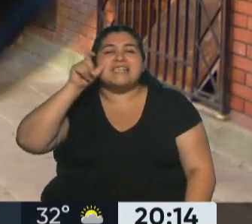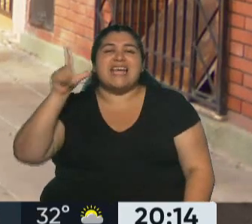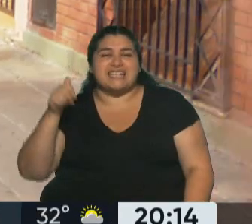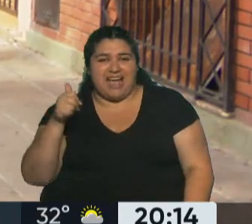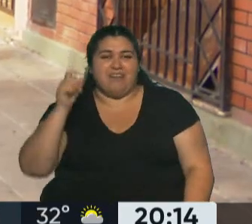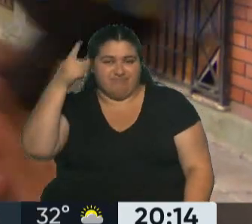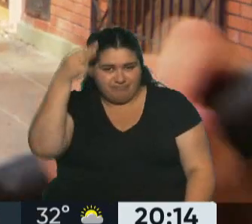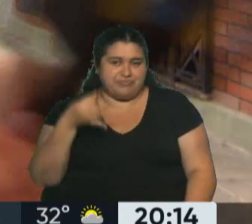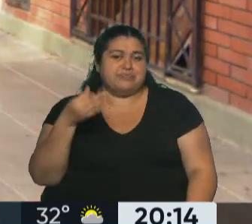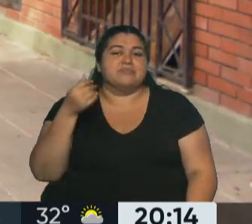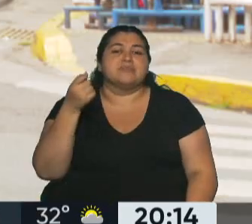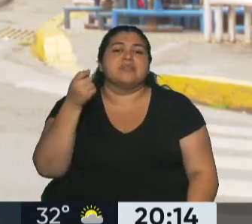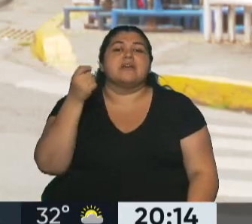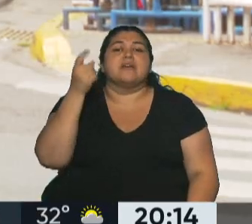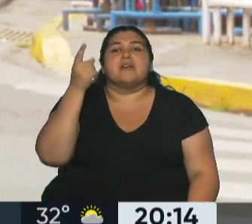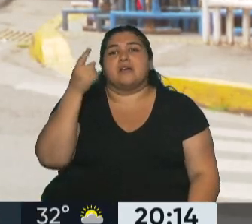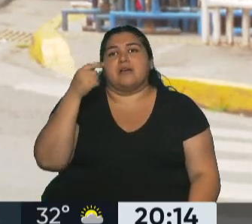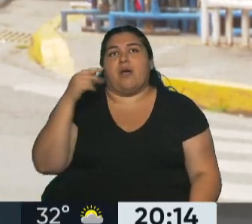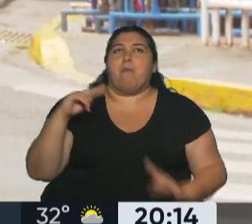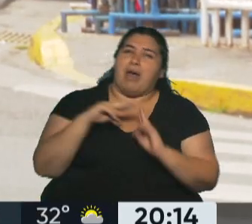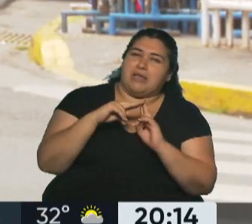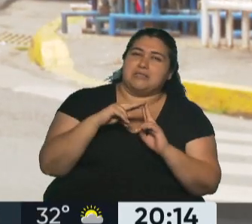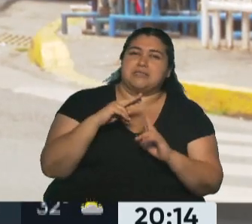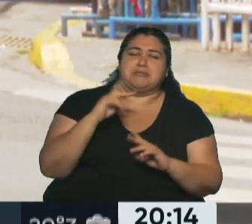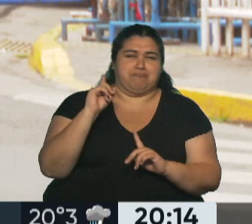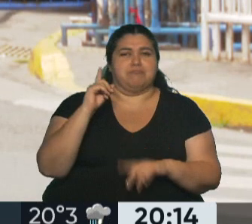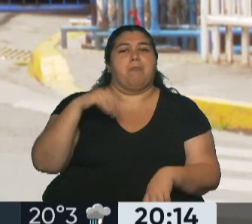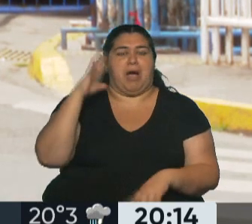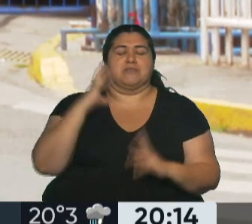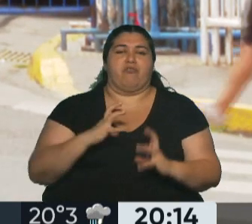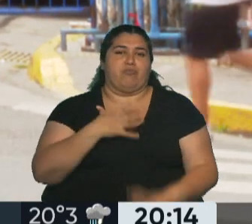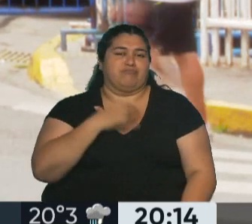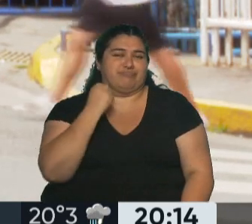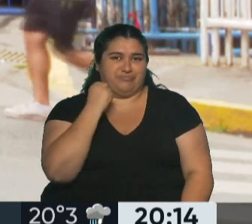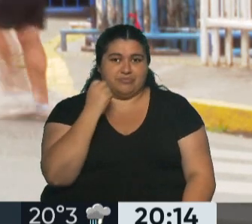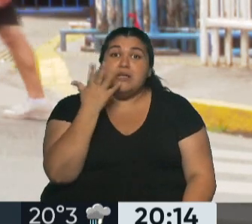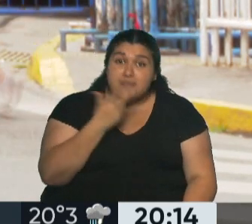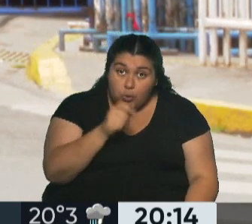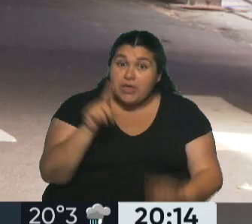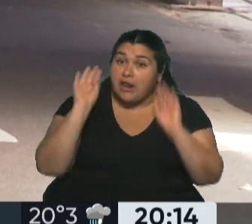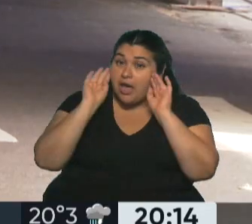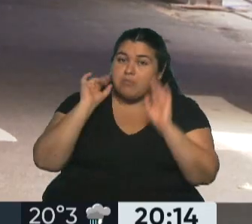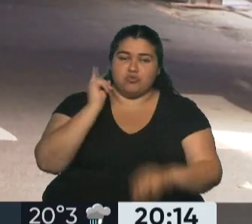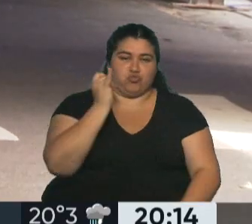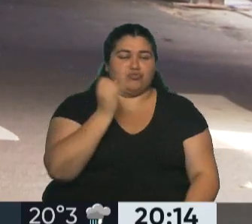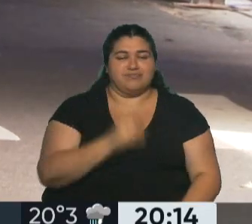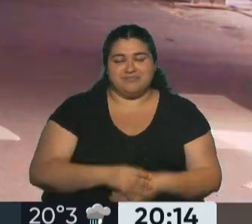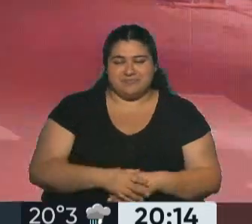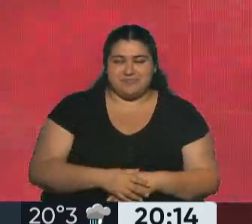costa más fútbol que París más fútbol que París Bueno le gusta riel entonces